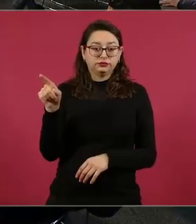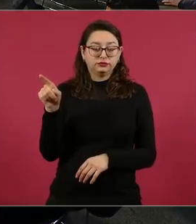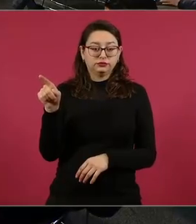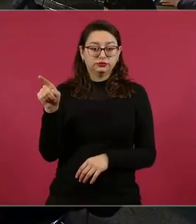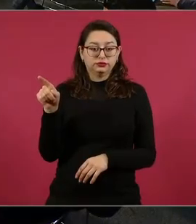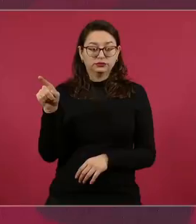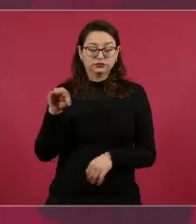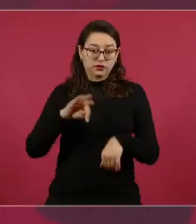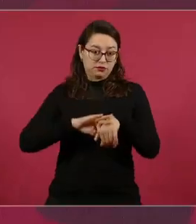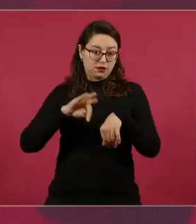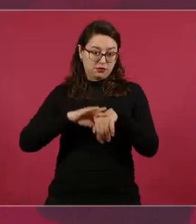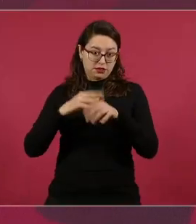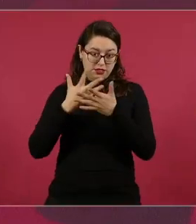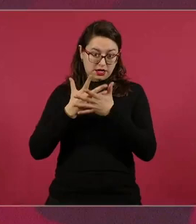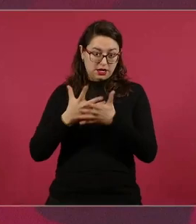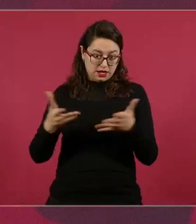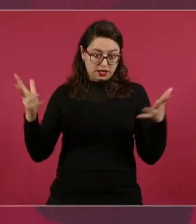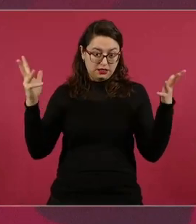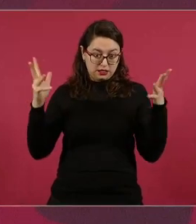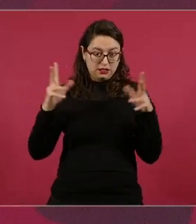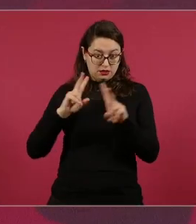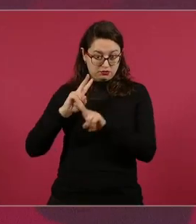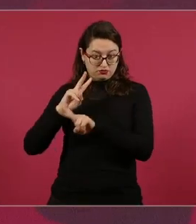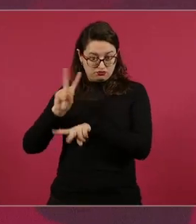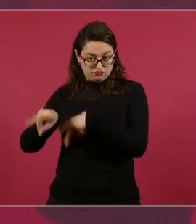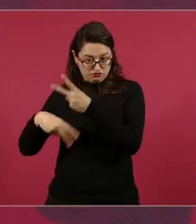Les invito.